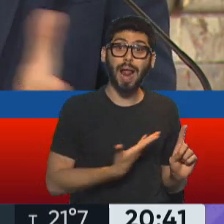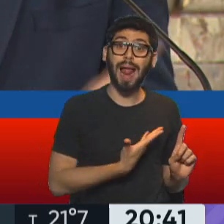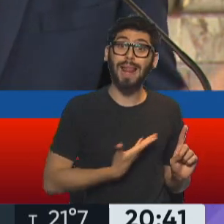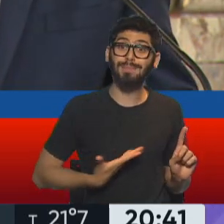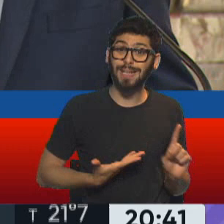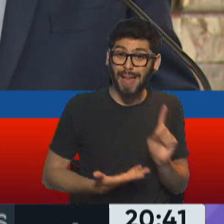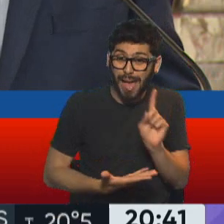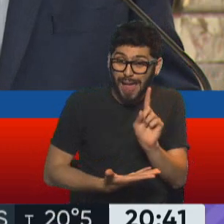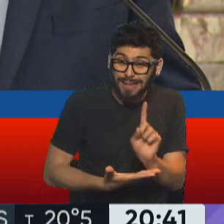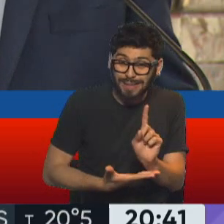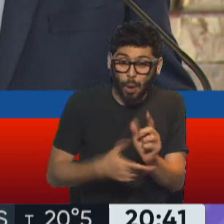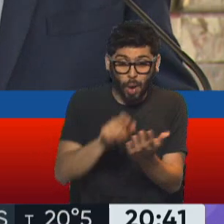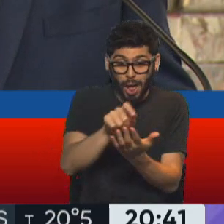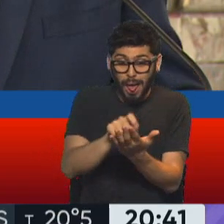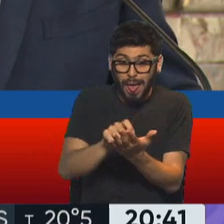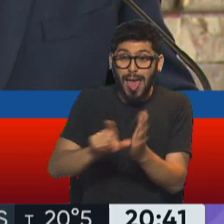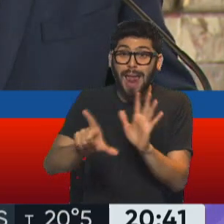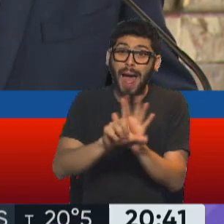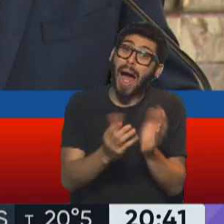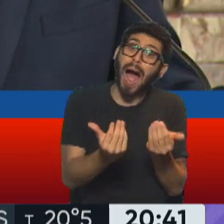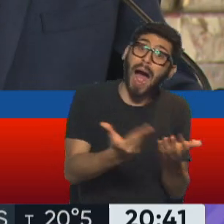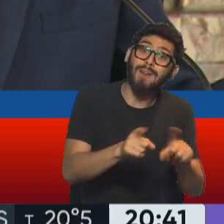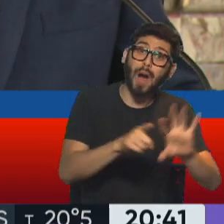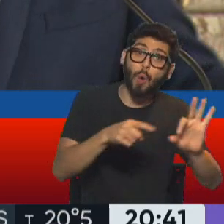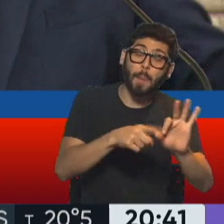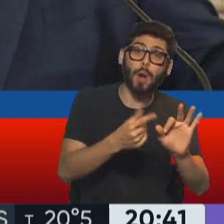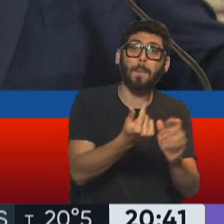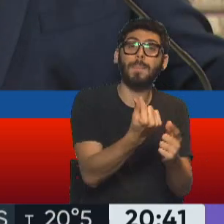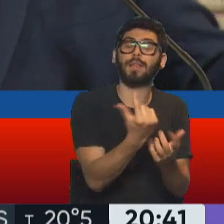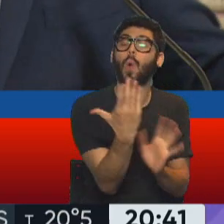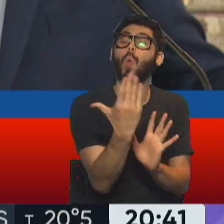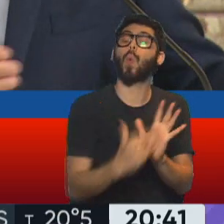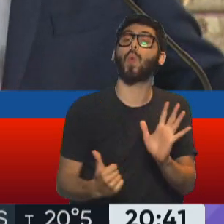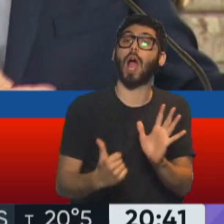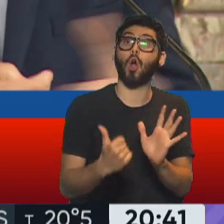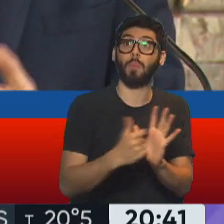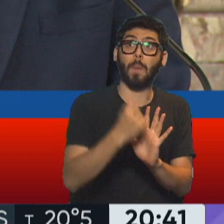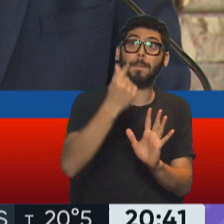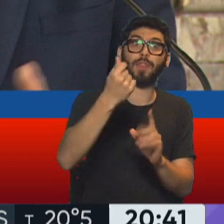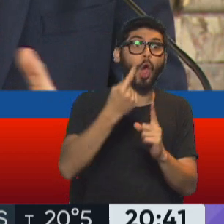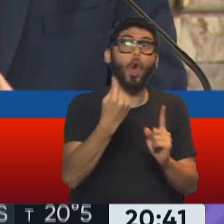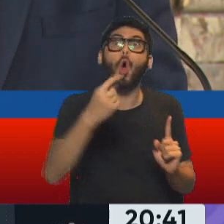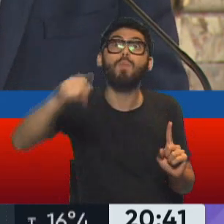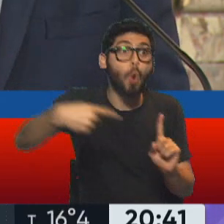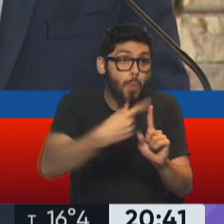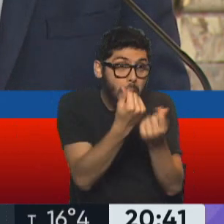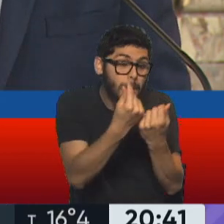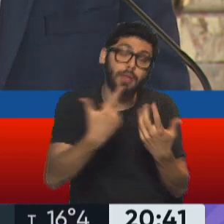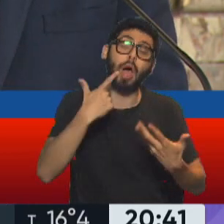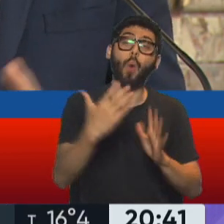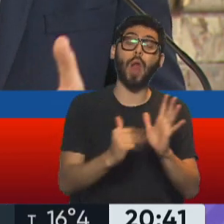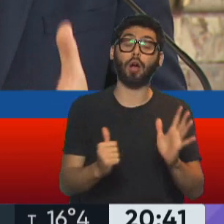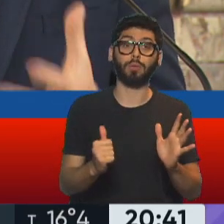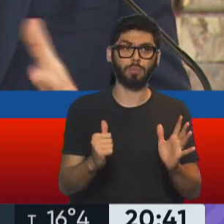funciones e hizo una ley a medida del hermano para que pudiera blanquear su plata, para que la pudiera ingresar plata, que nos preguntamos de dónde viene, ¿no? Hace poquito